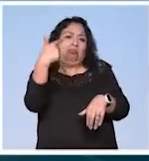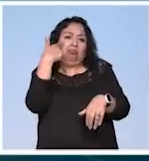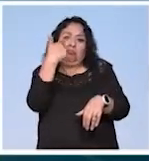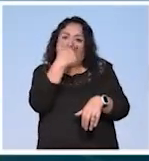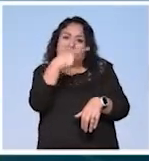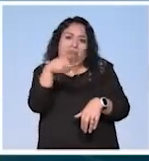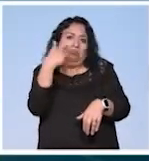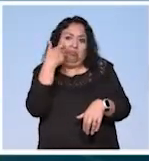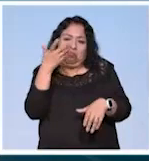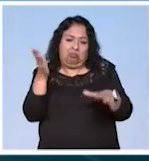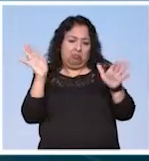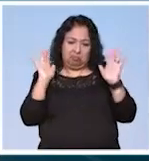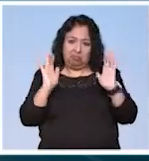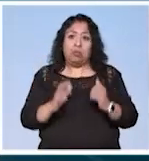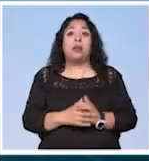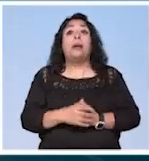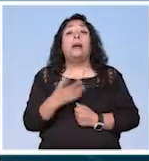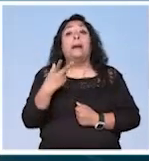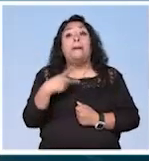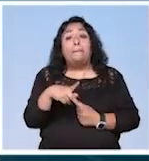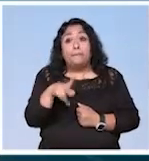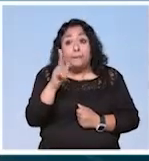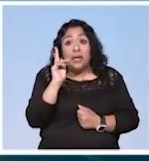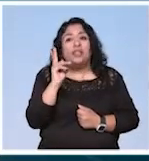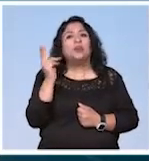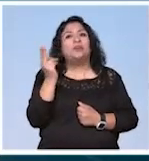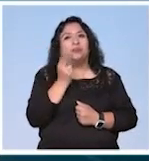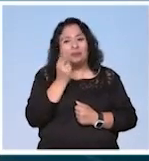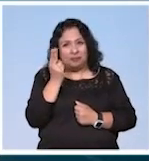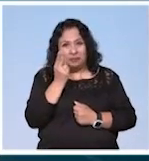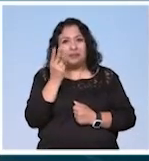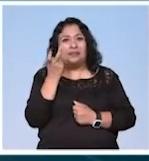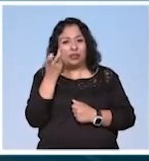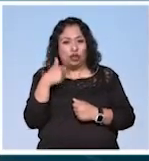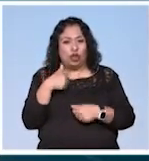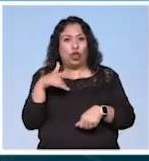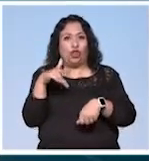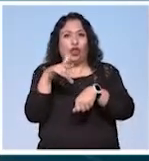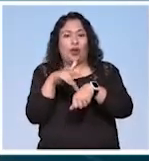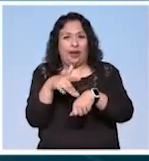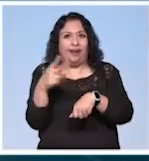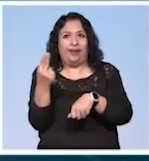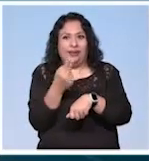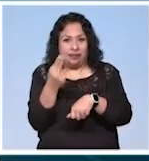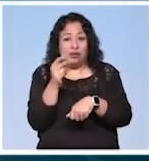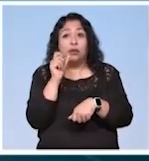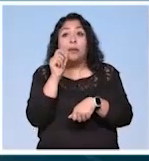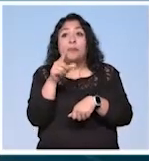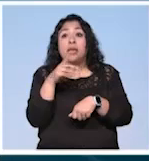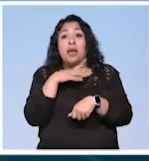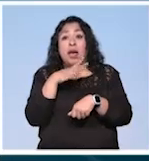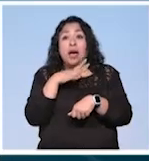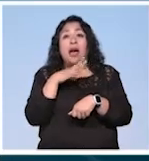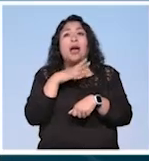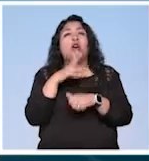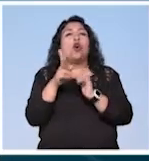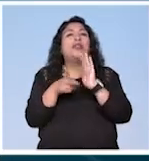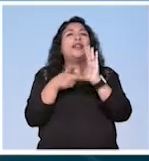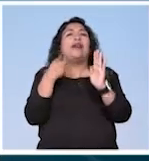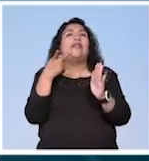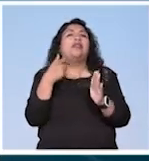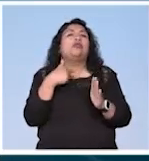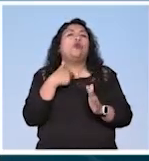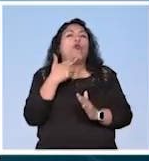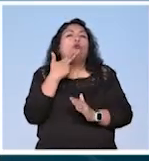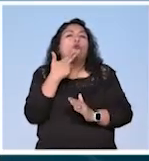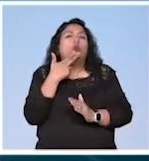colecciona lo que puede o lo que quiere pero necesitas Esa esa tangibilidad Incluso si tienes un redimate porque